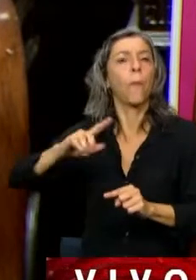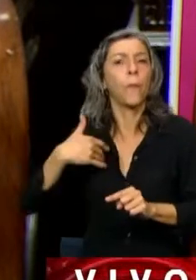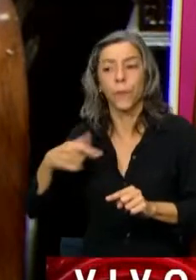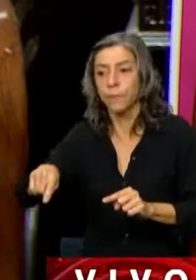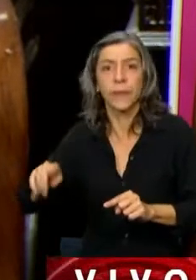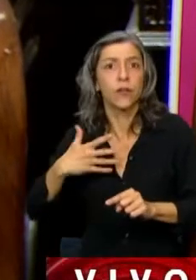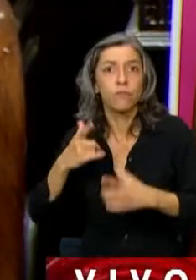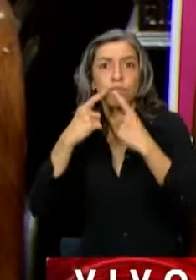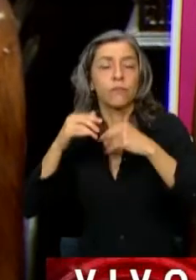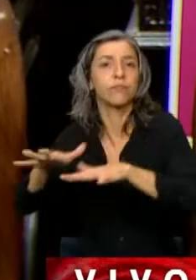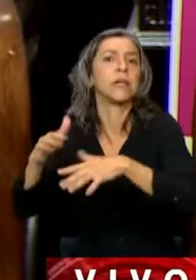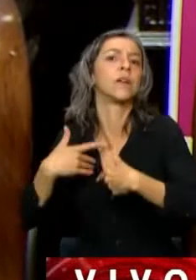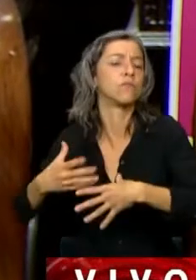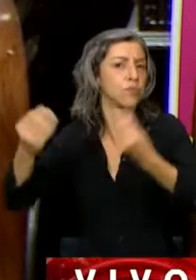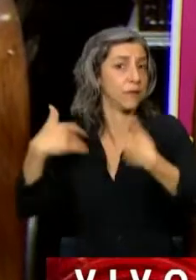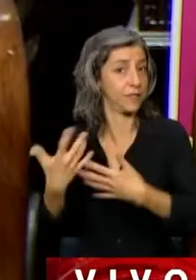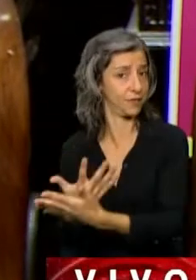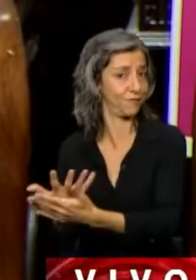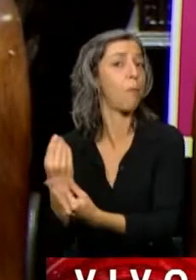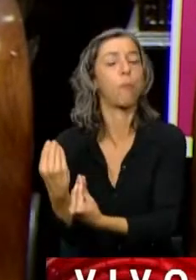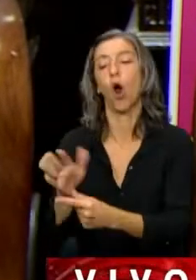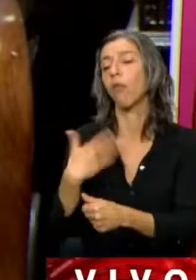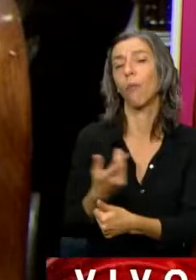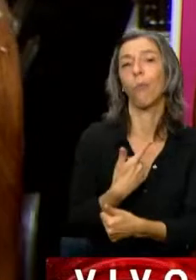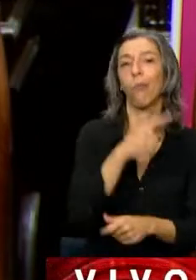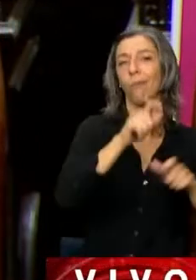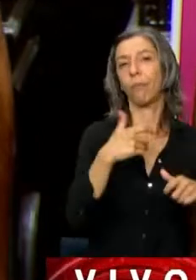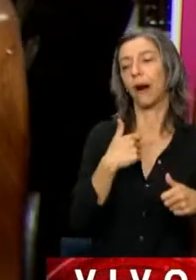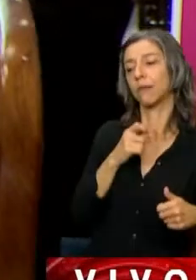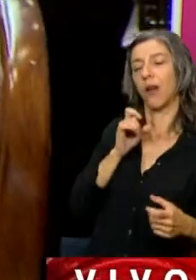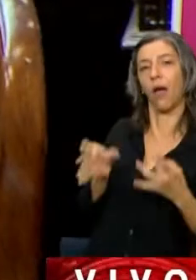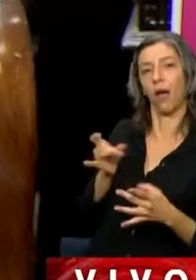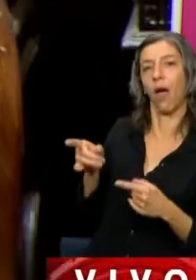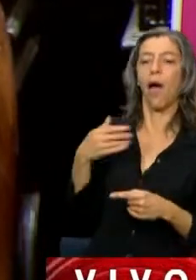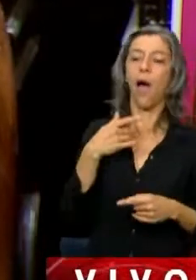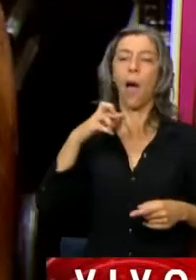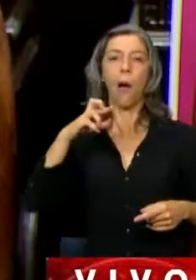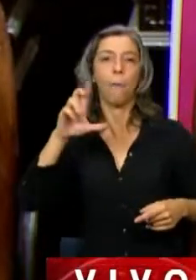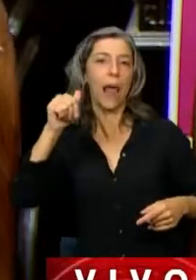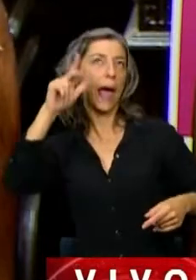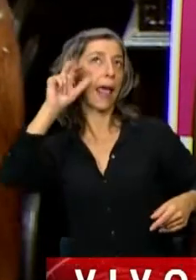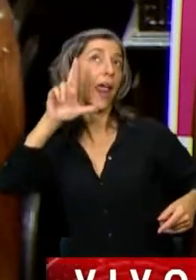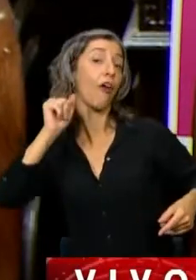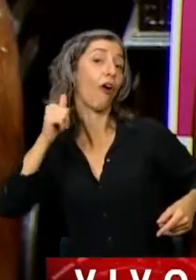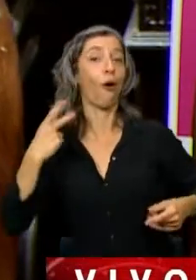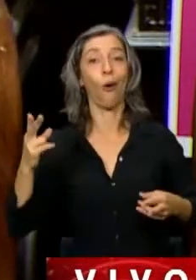sufre consecuencias. Se tienen que bancar que le digan planeros, se tienen que bancar que a su dirigente le digan que son gerentes de la